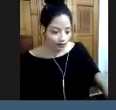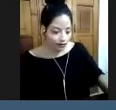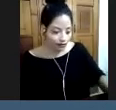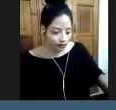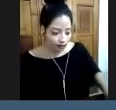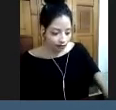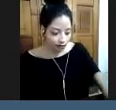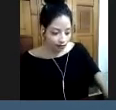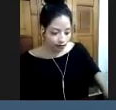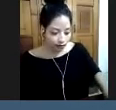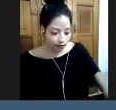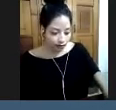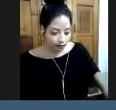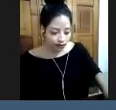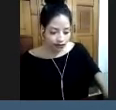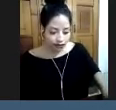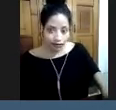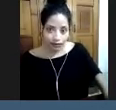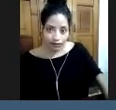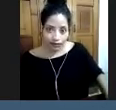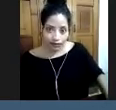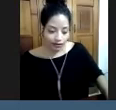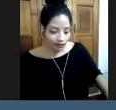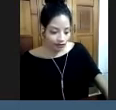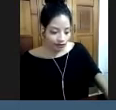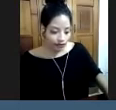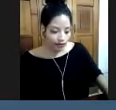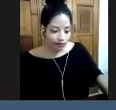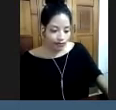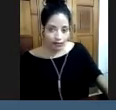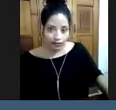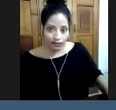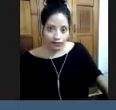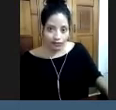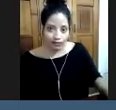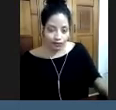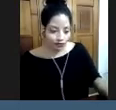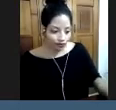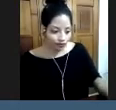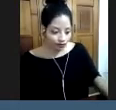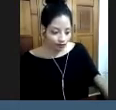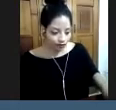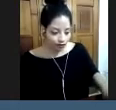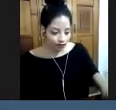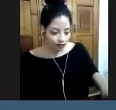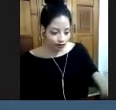de muchas situaciones que se pueden dar en internet, ¿verdad? De muchas situaciones que se pueden dar